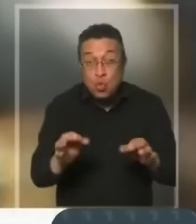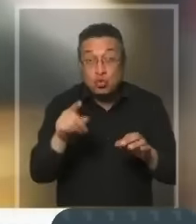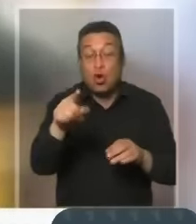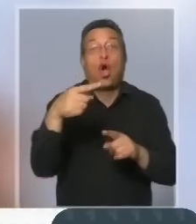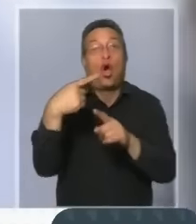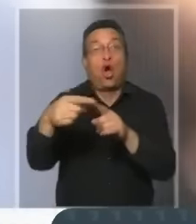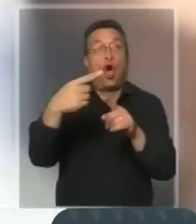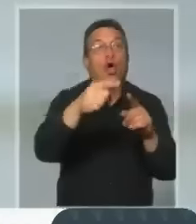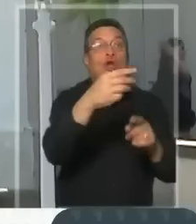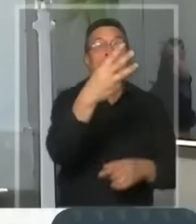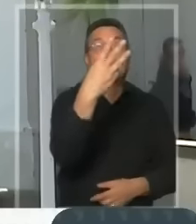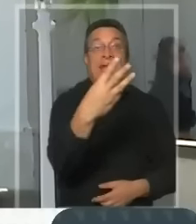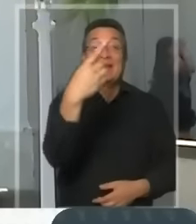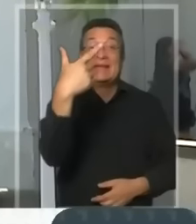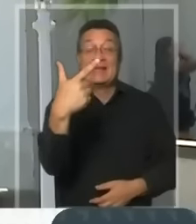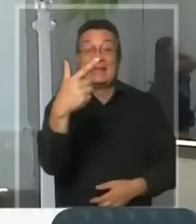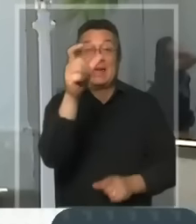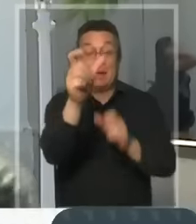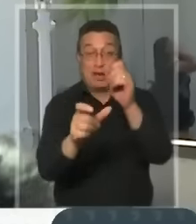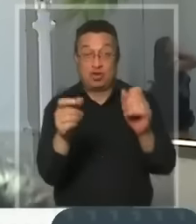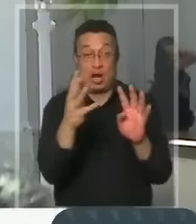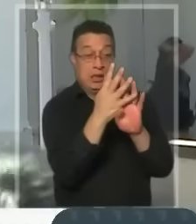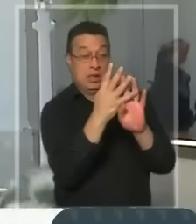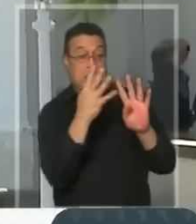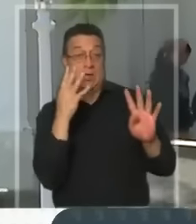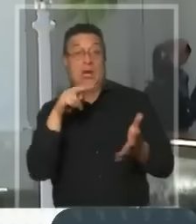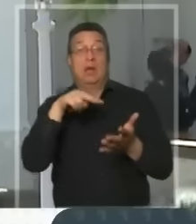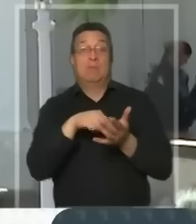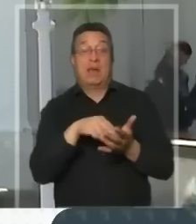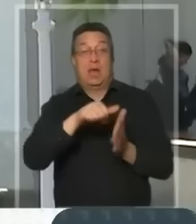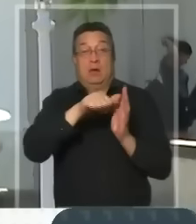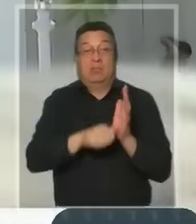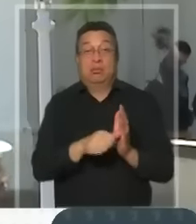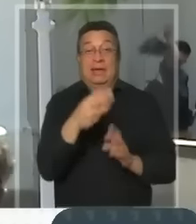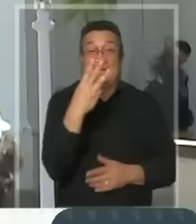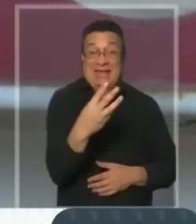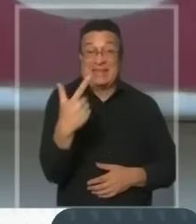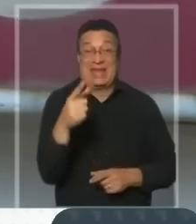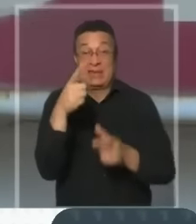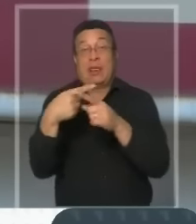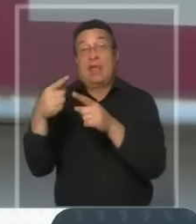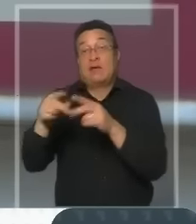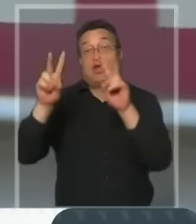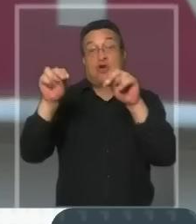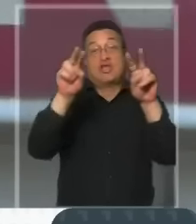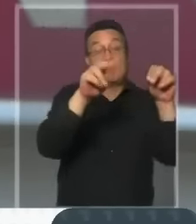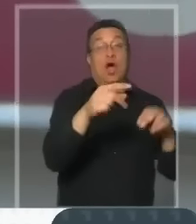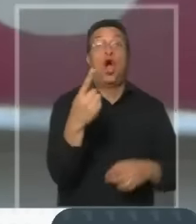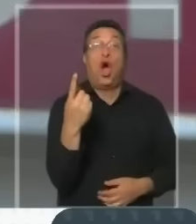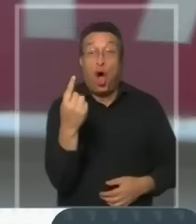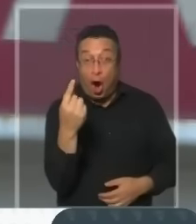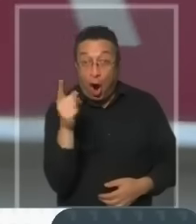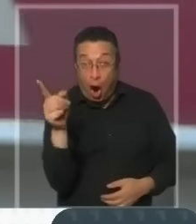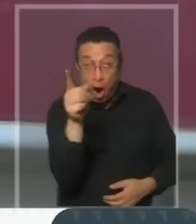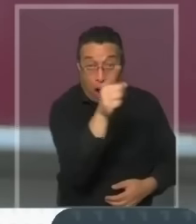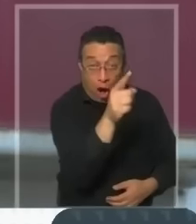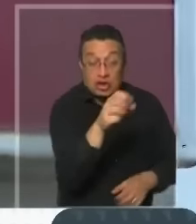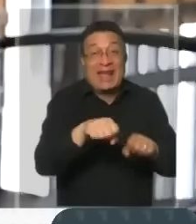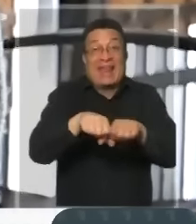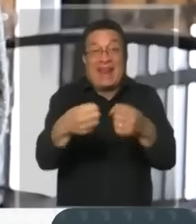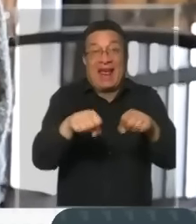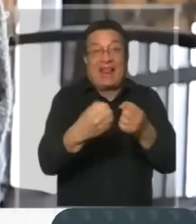otros 37 pacientes de traumatología esperando cirugía por diversos motivos y al menos 11 con diagnóstico de